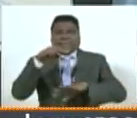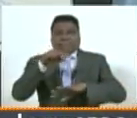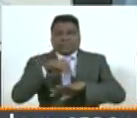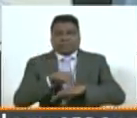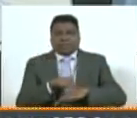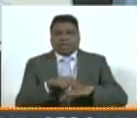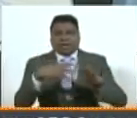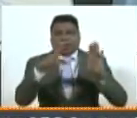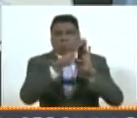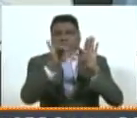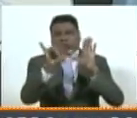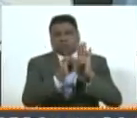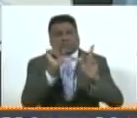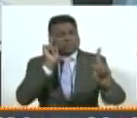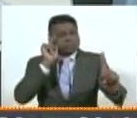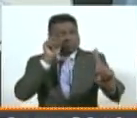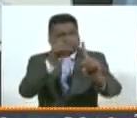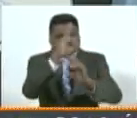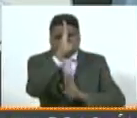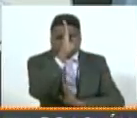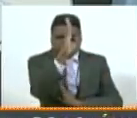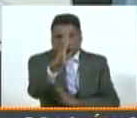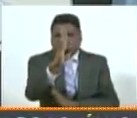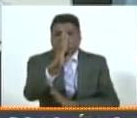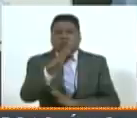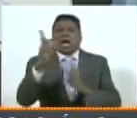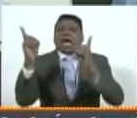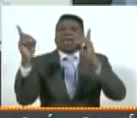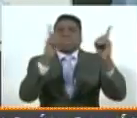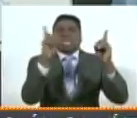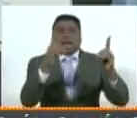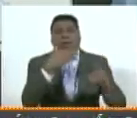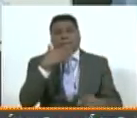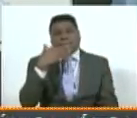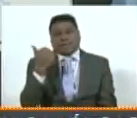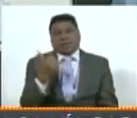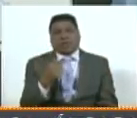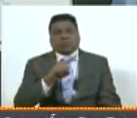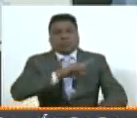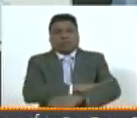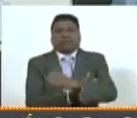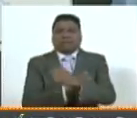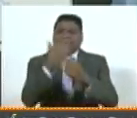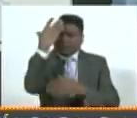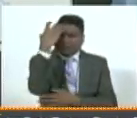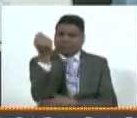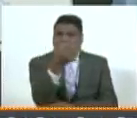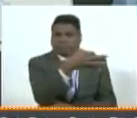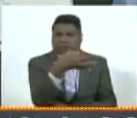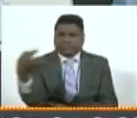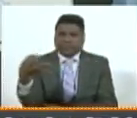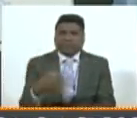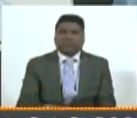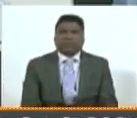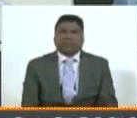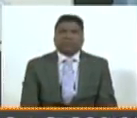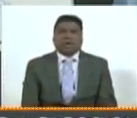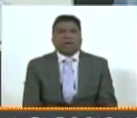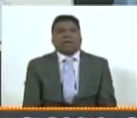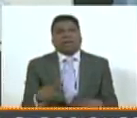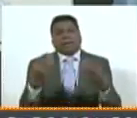Norte el fortalecimiento de el diálogo el entendimiento y la